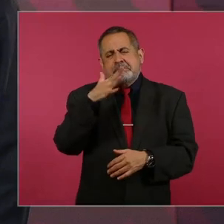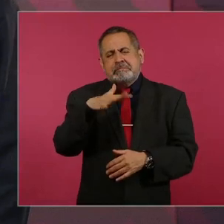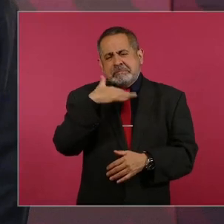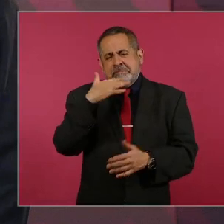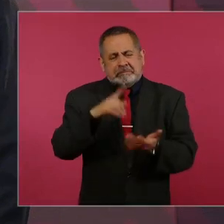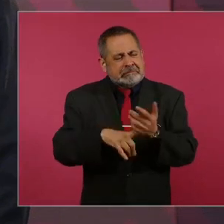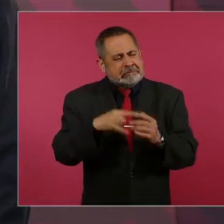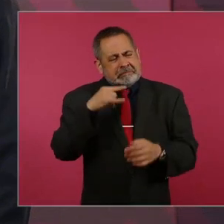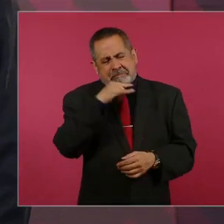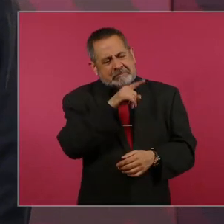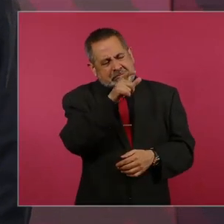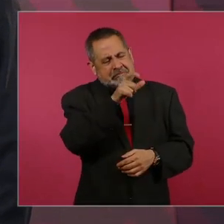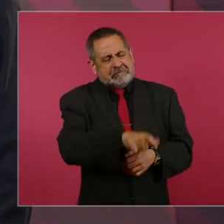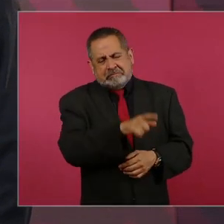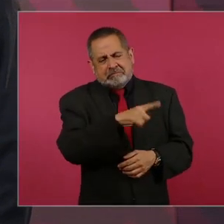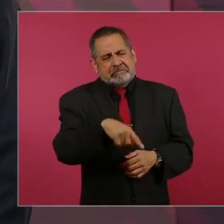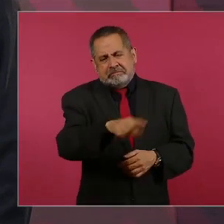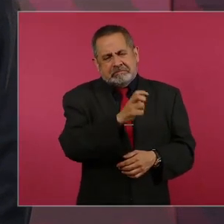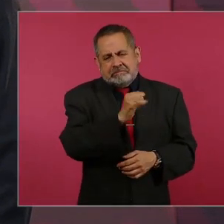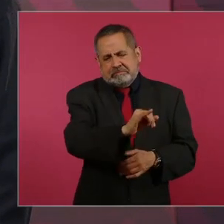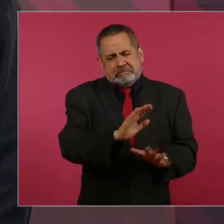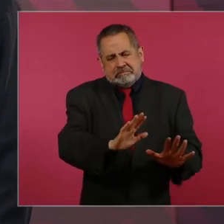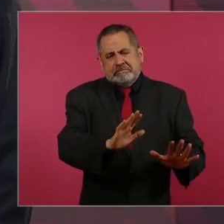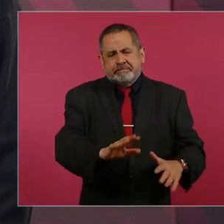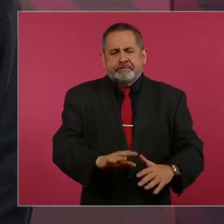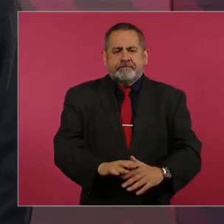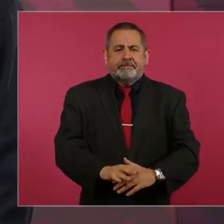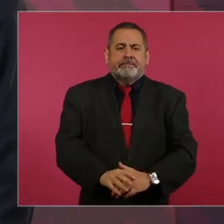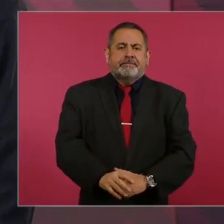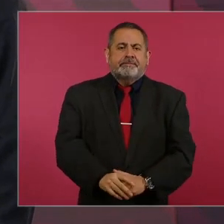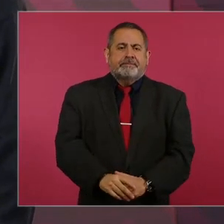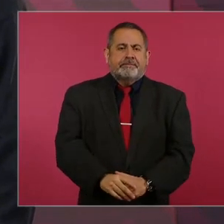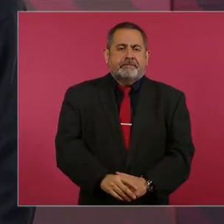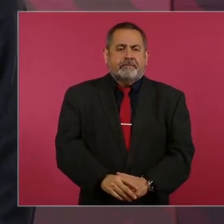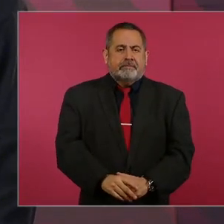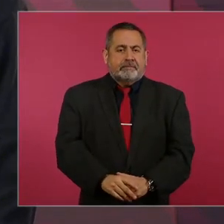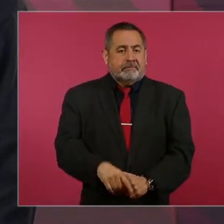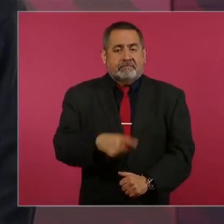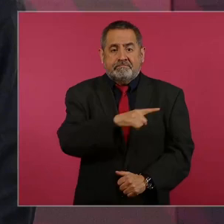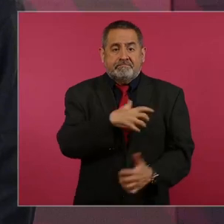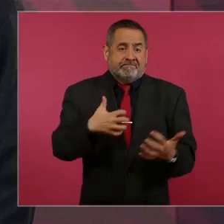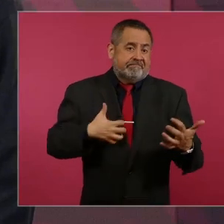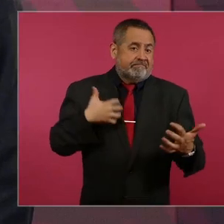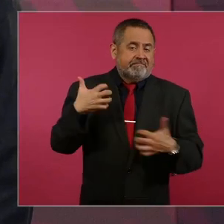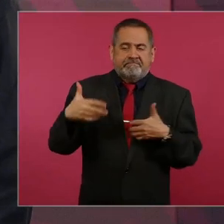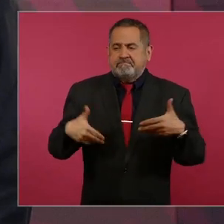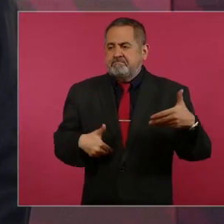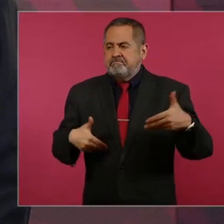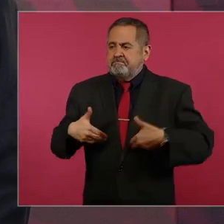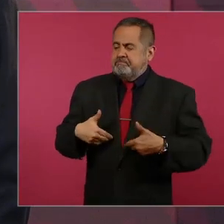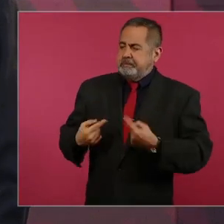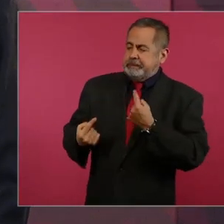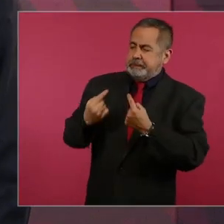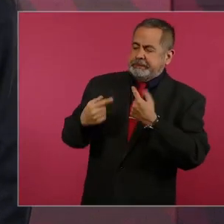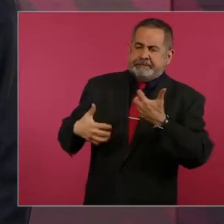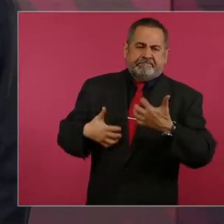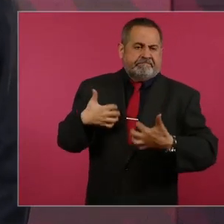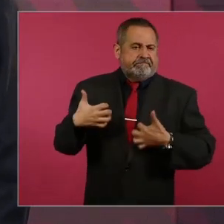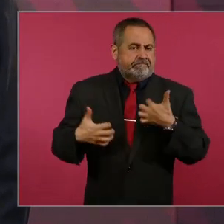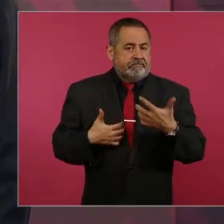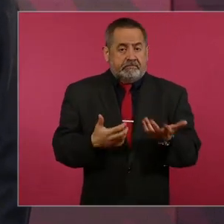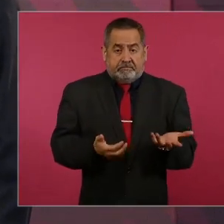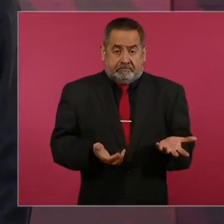muy hipócritas y les molesta mucho el que